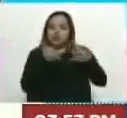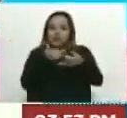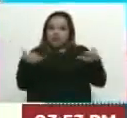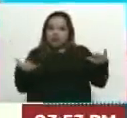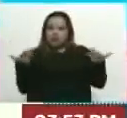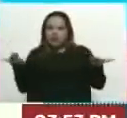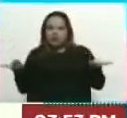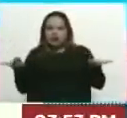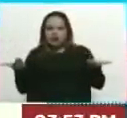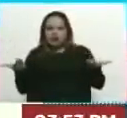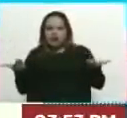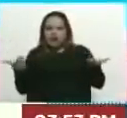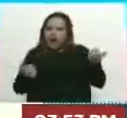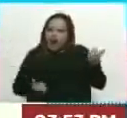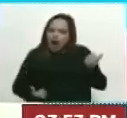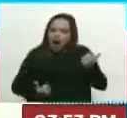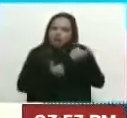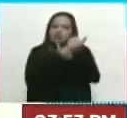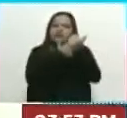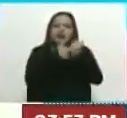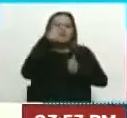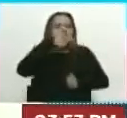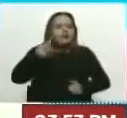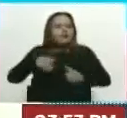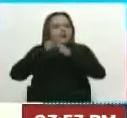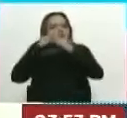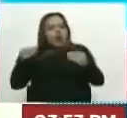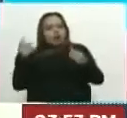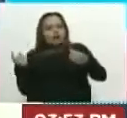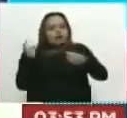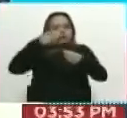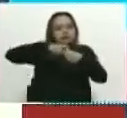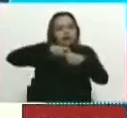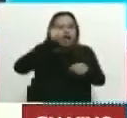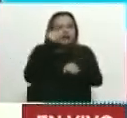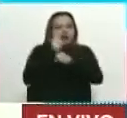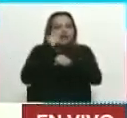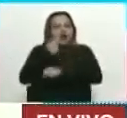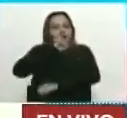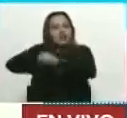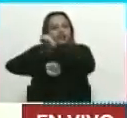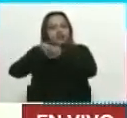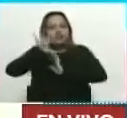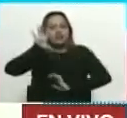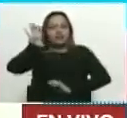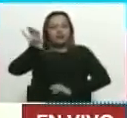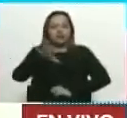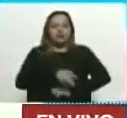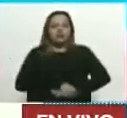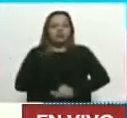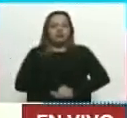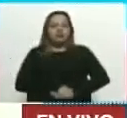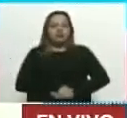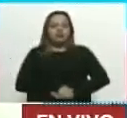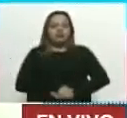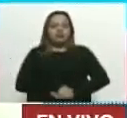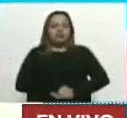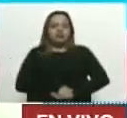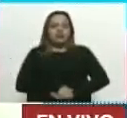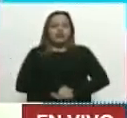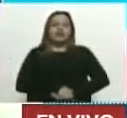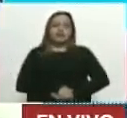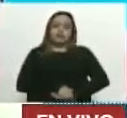sumar al pueblo todo a las tareas de defensa de la patria. Entonces,